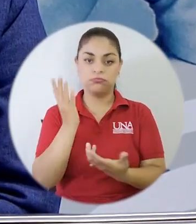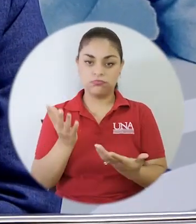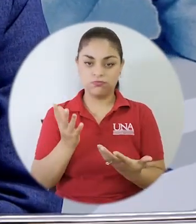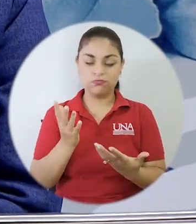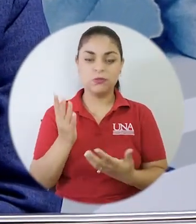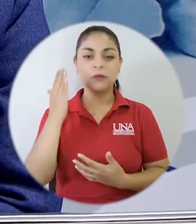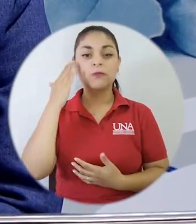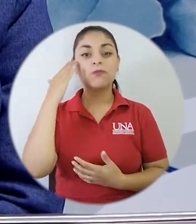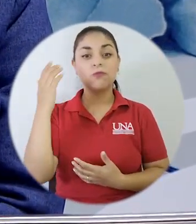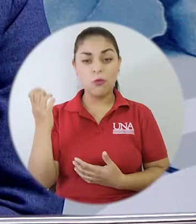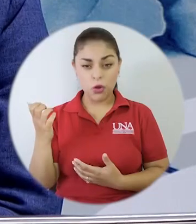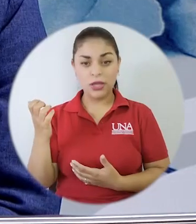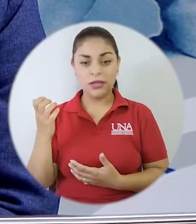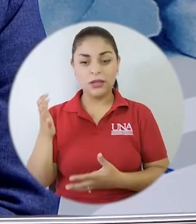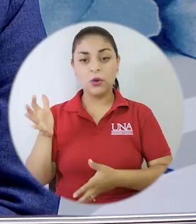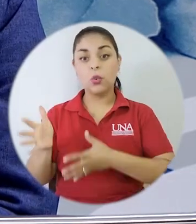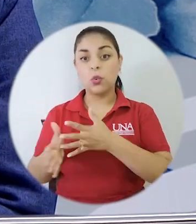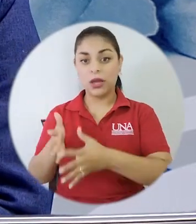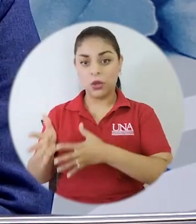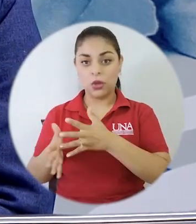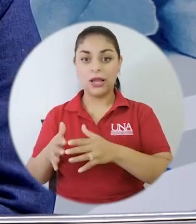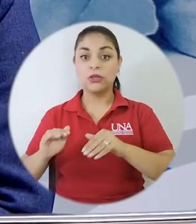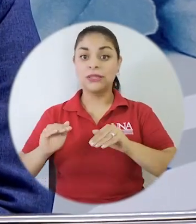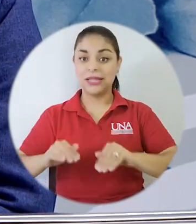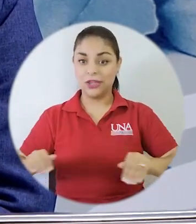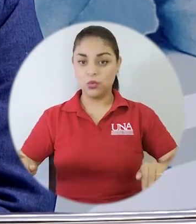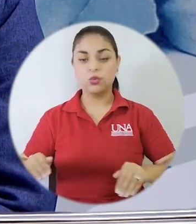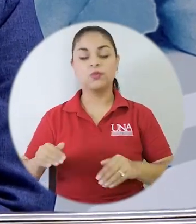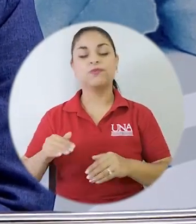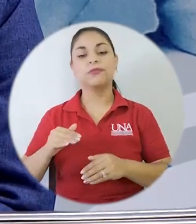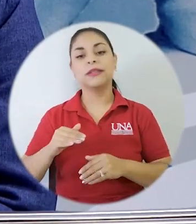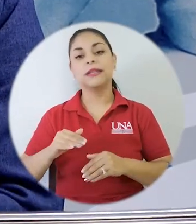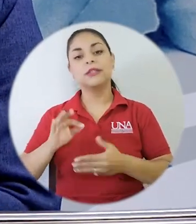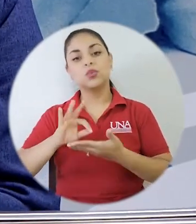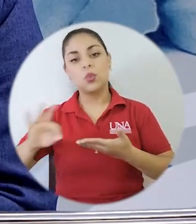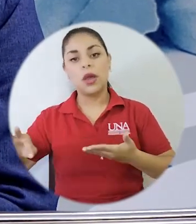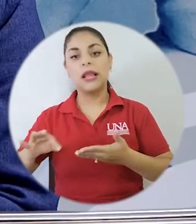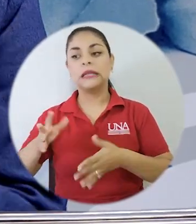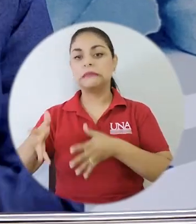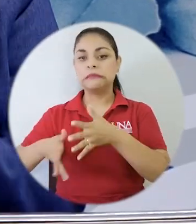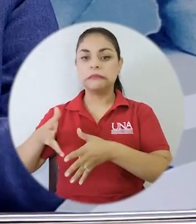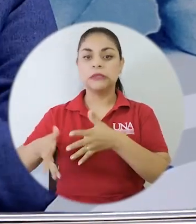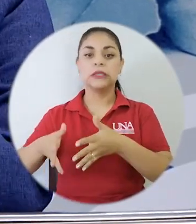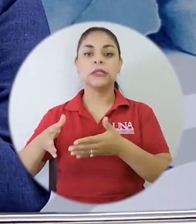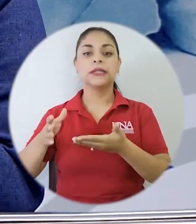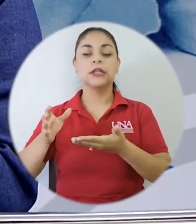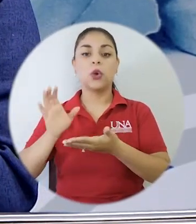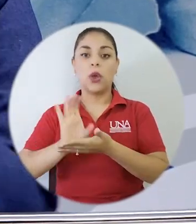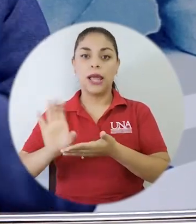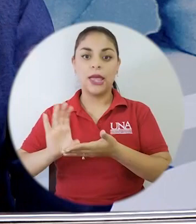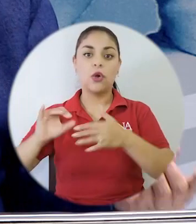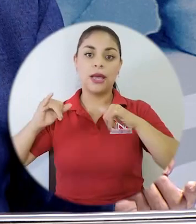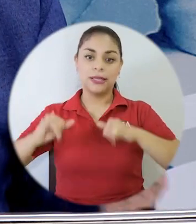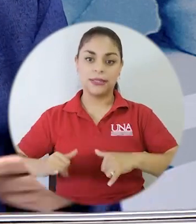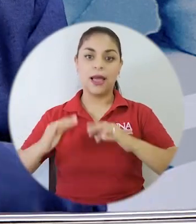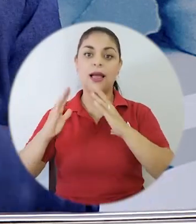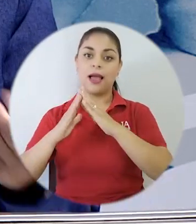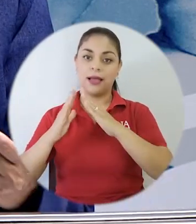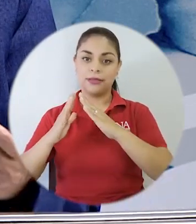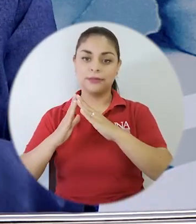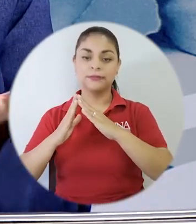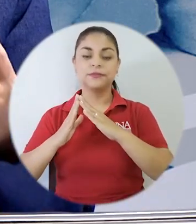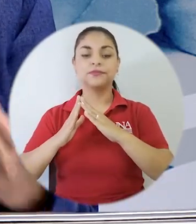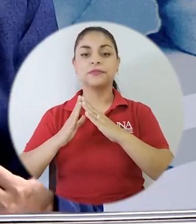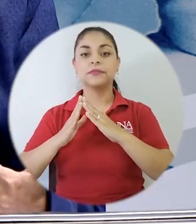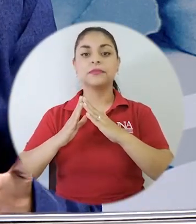porque el rol de cuidado, que los chiquitos todavía están en la escuela, que los del colegio todavía están, en la